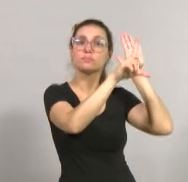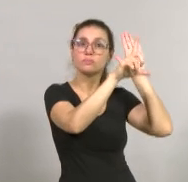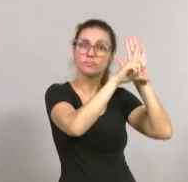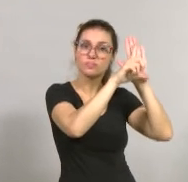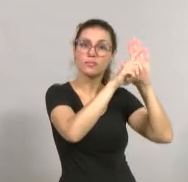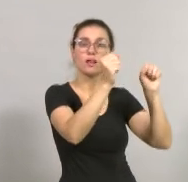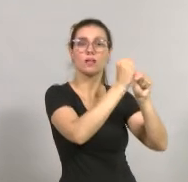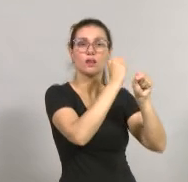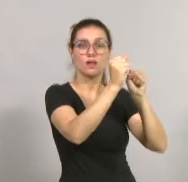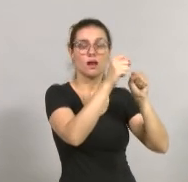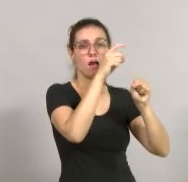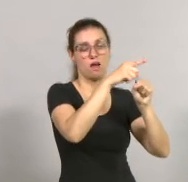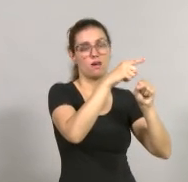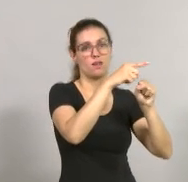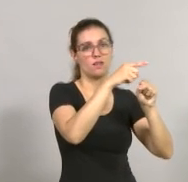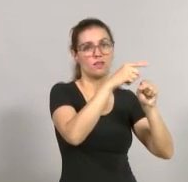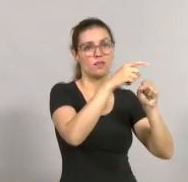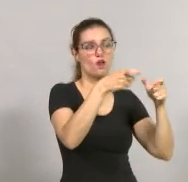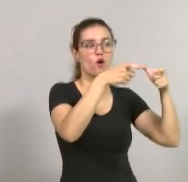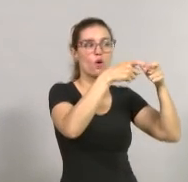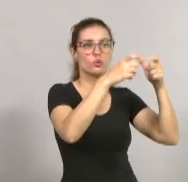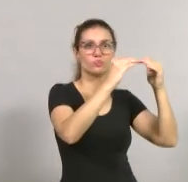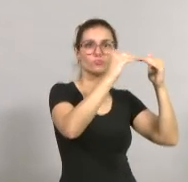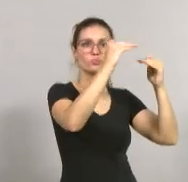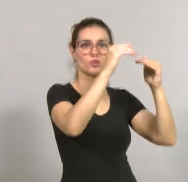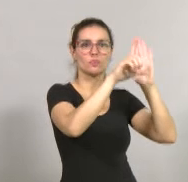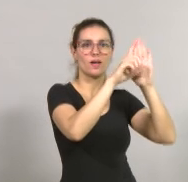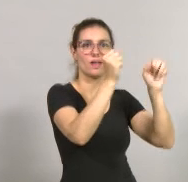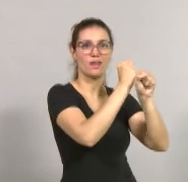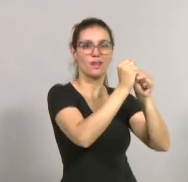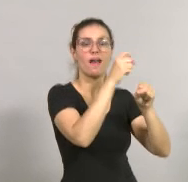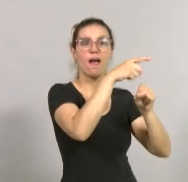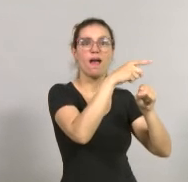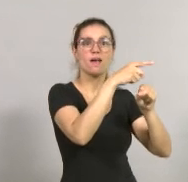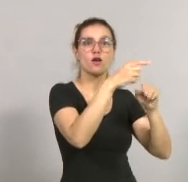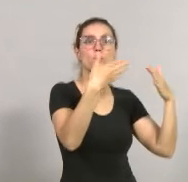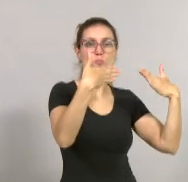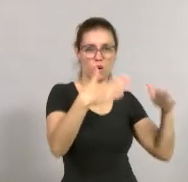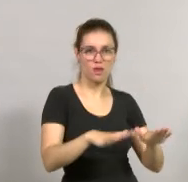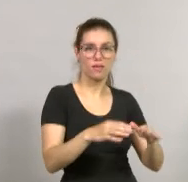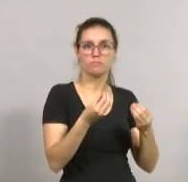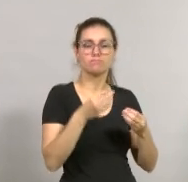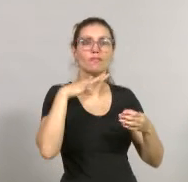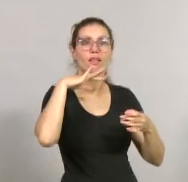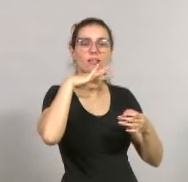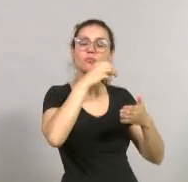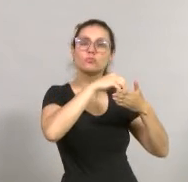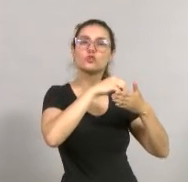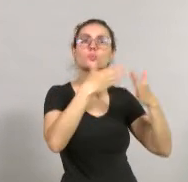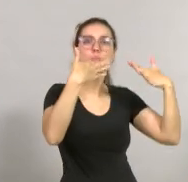con resolución por el Honorable Consejo Superior la habilitación del uso del lenguaje inclusivo